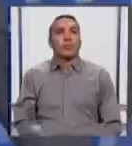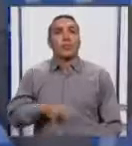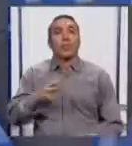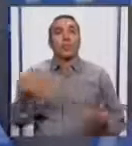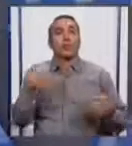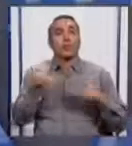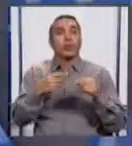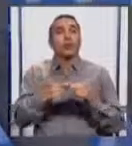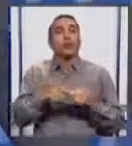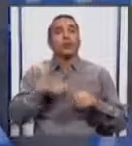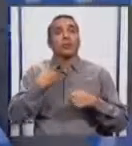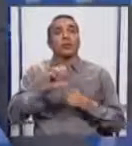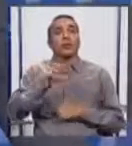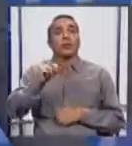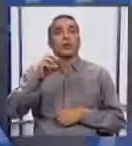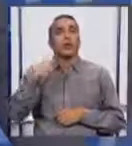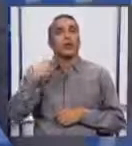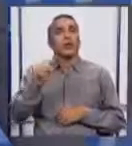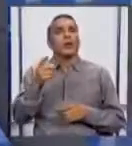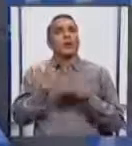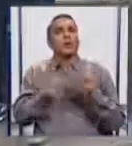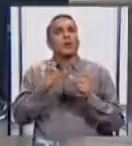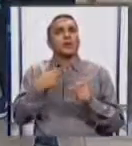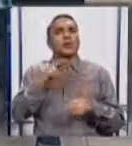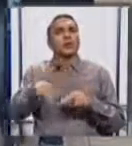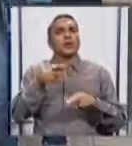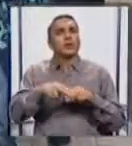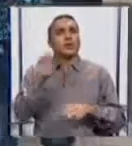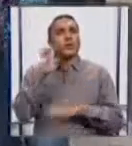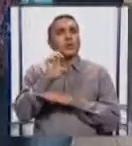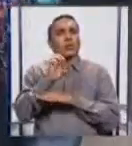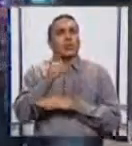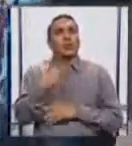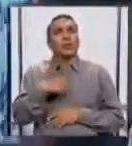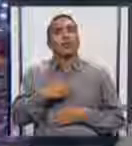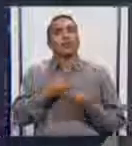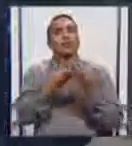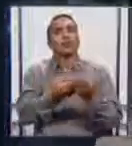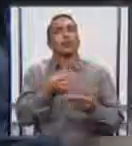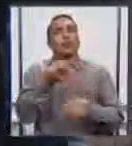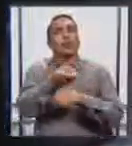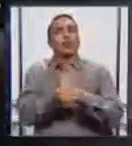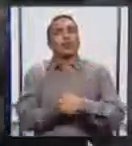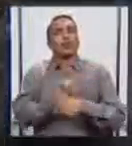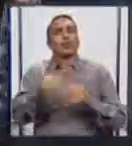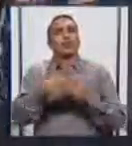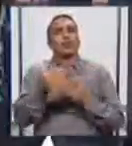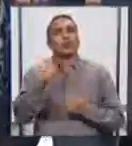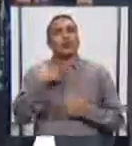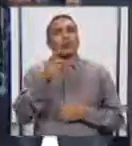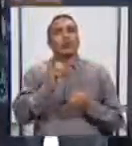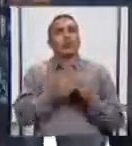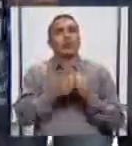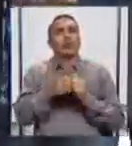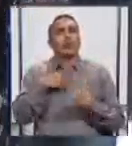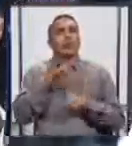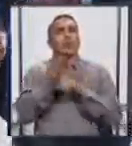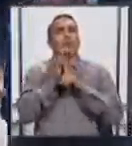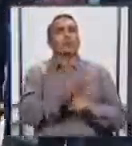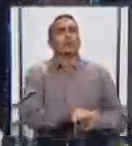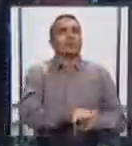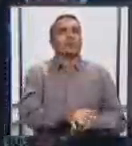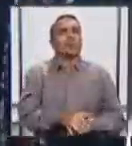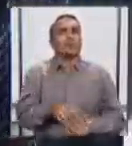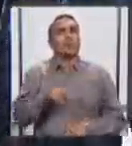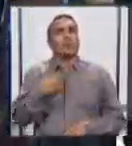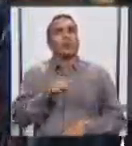Integrantes del Consejo Nacional para la Igualdad de Pueblos y Nacionalidades del Ecuador presentaron una denuncia al considerar una discriminación racial